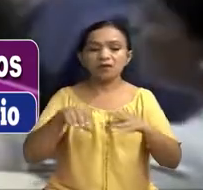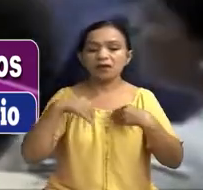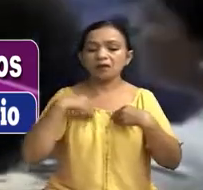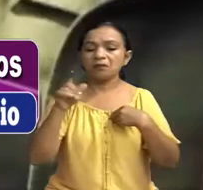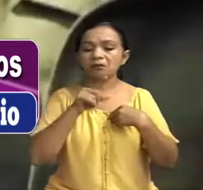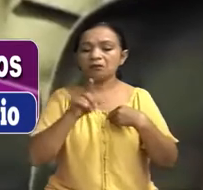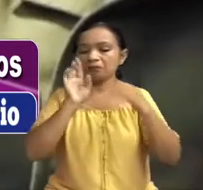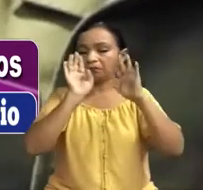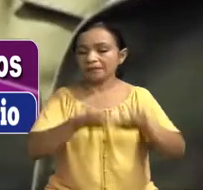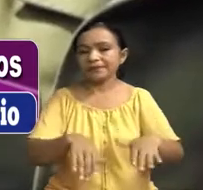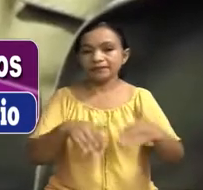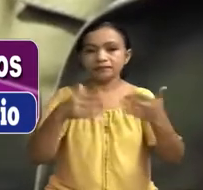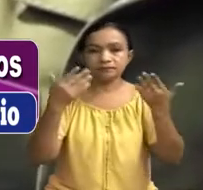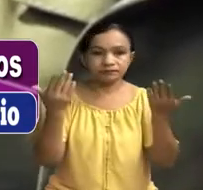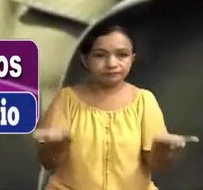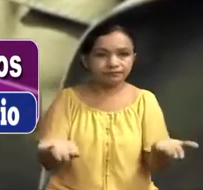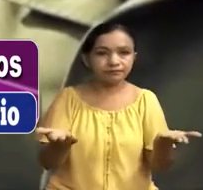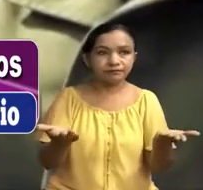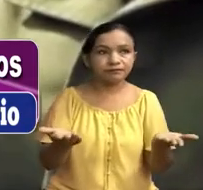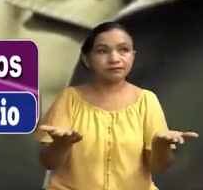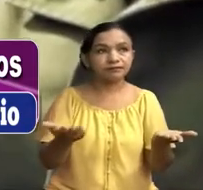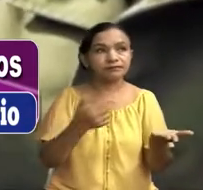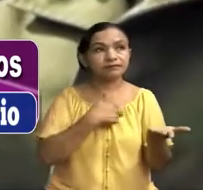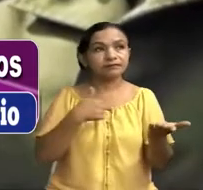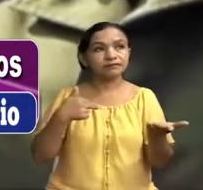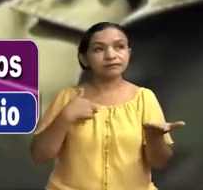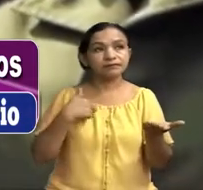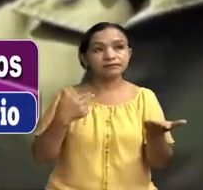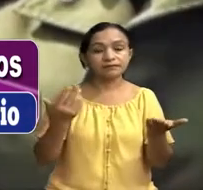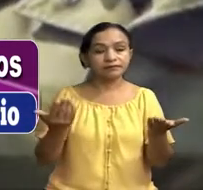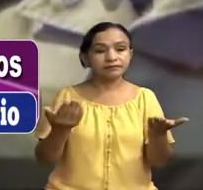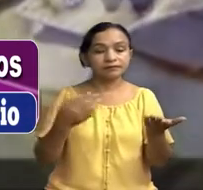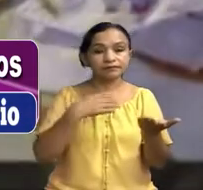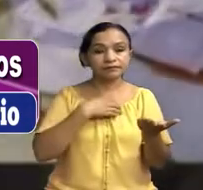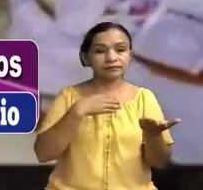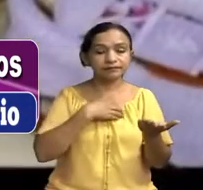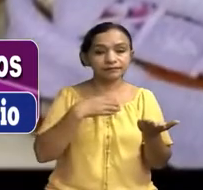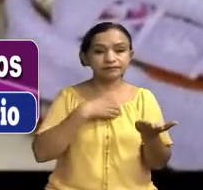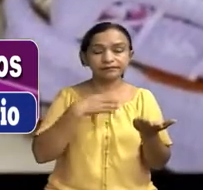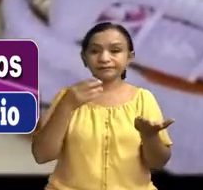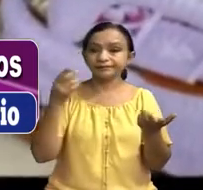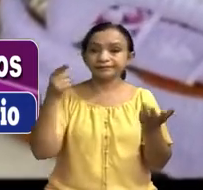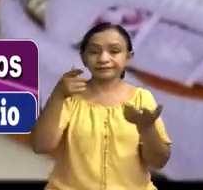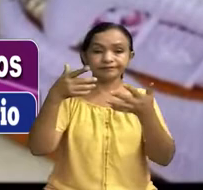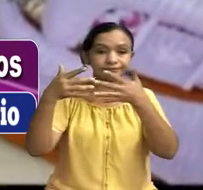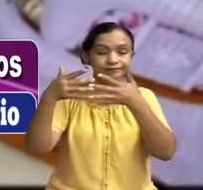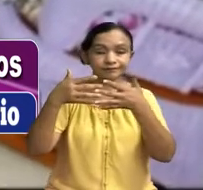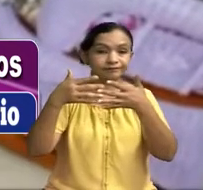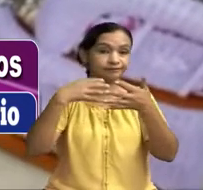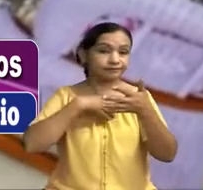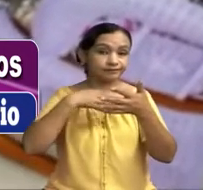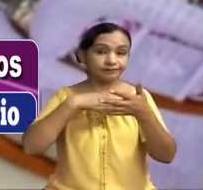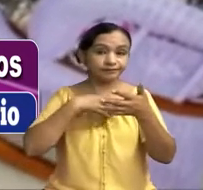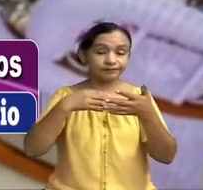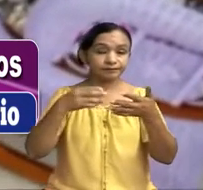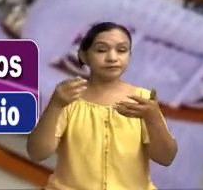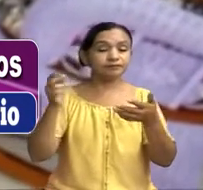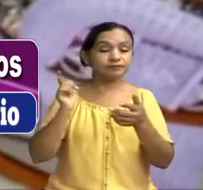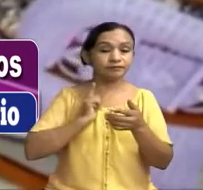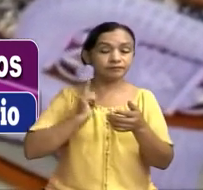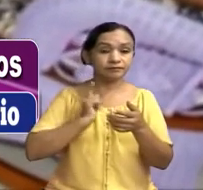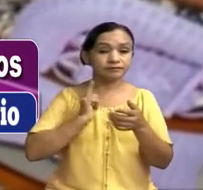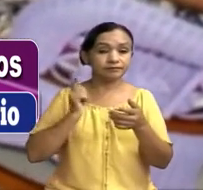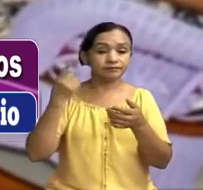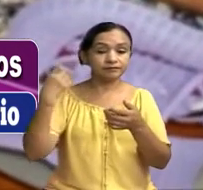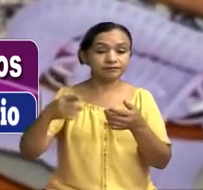Unidas, y evidentemente, pues, digamos, su prepotencia imperialista, su carácter imperialista, lo ubica al margen